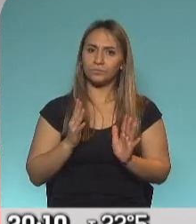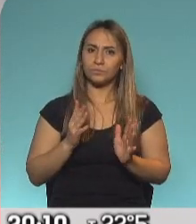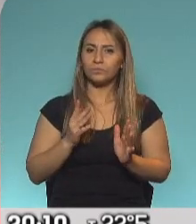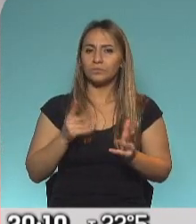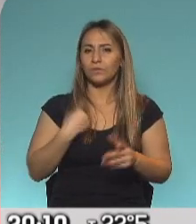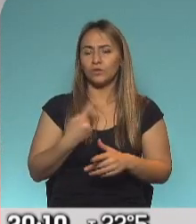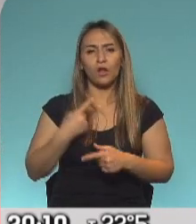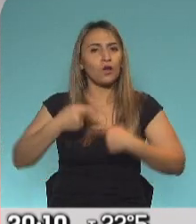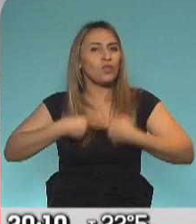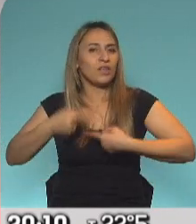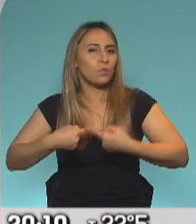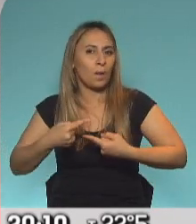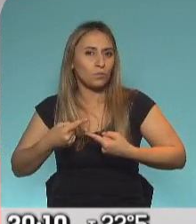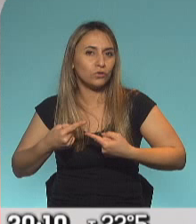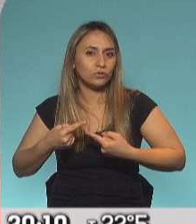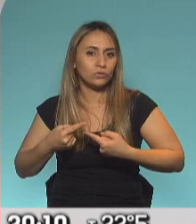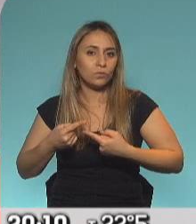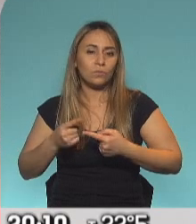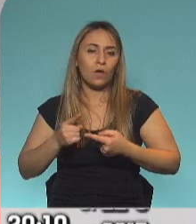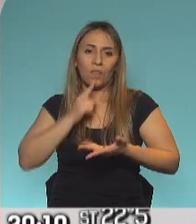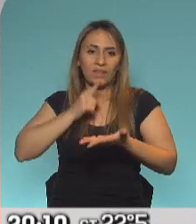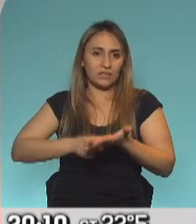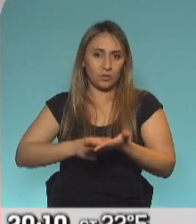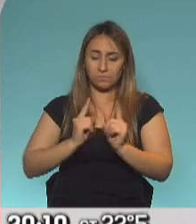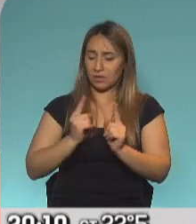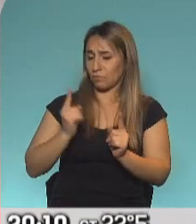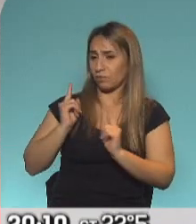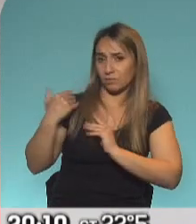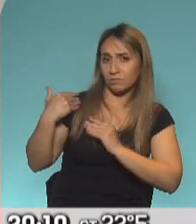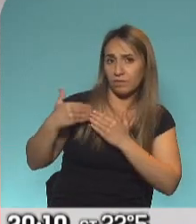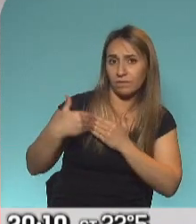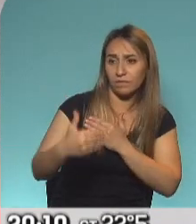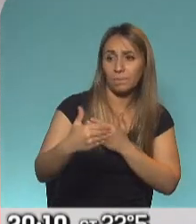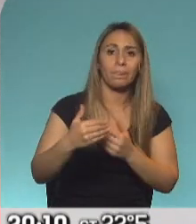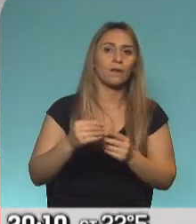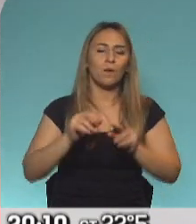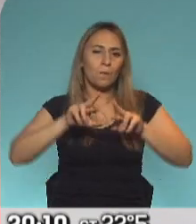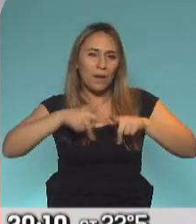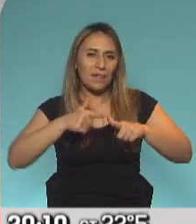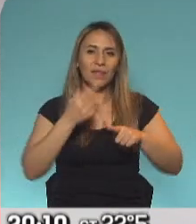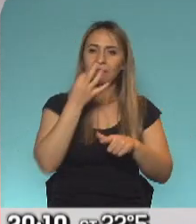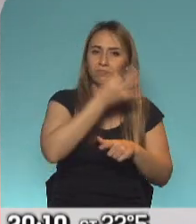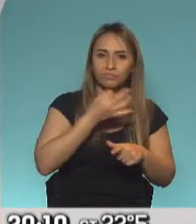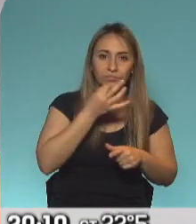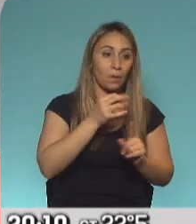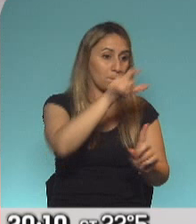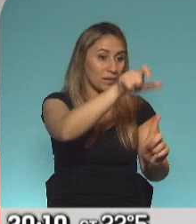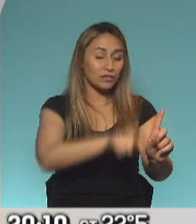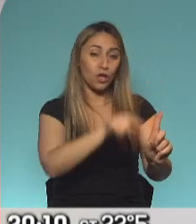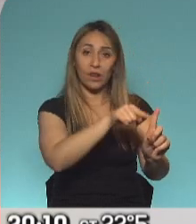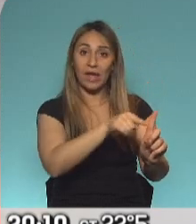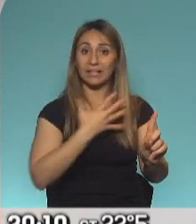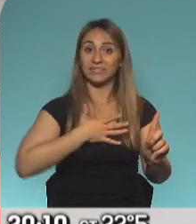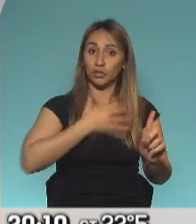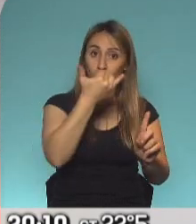digamos, continuando con esta política que venimos llevando adelante de testeo, que es con esta secuencia, ¿no? Se testea al que tiene síntomas